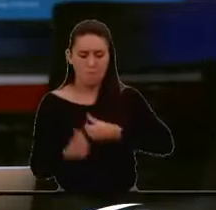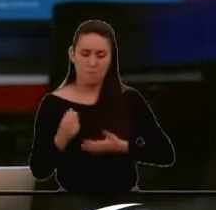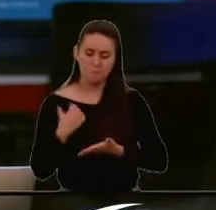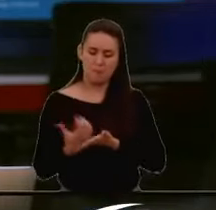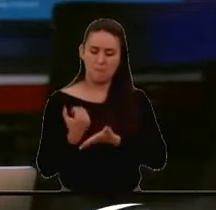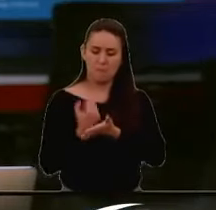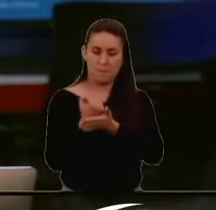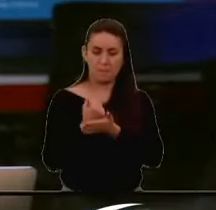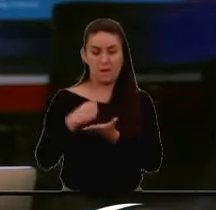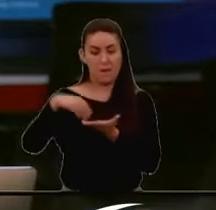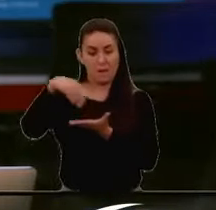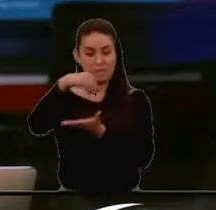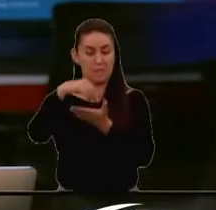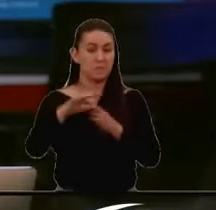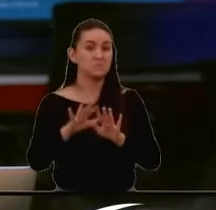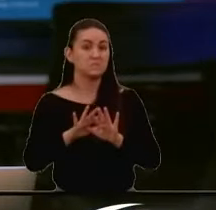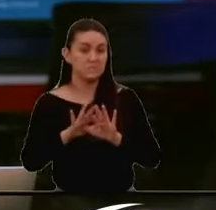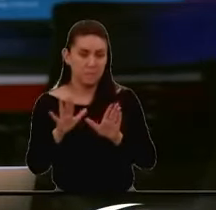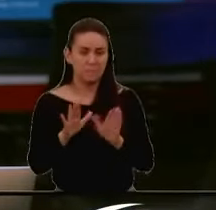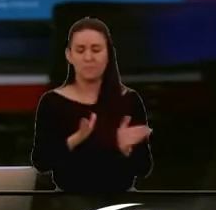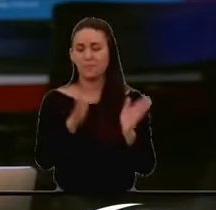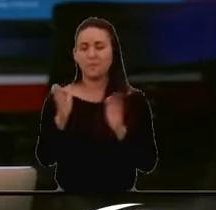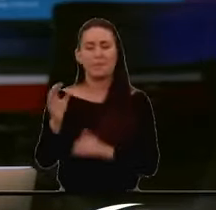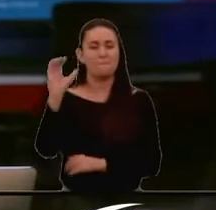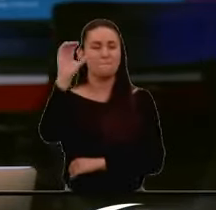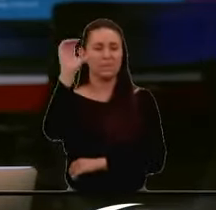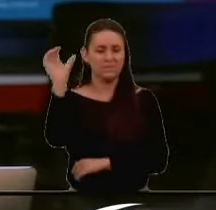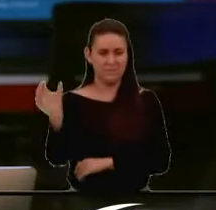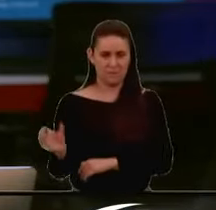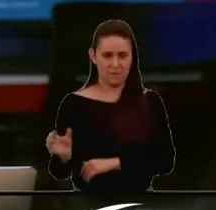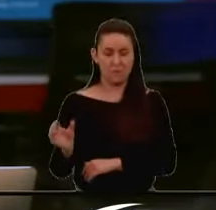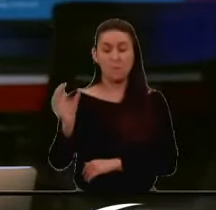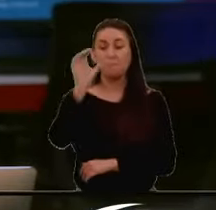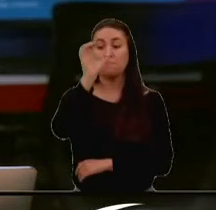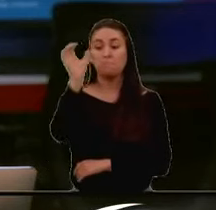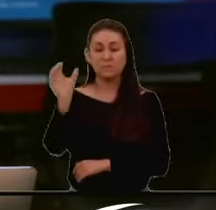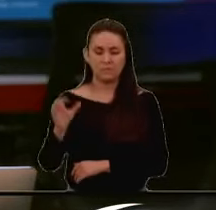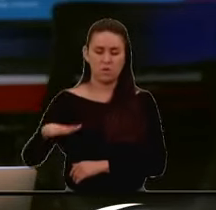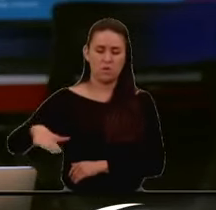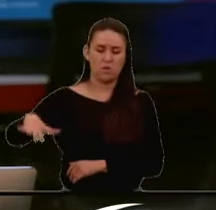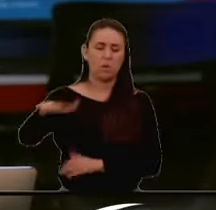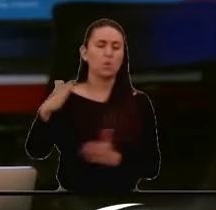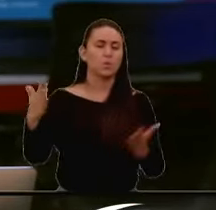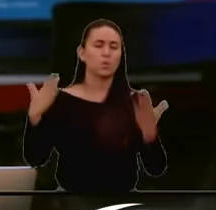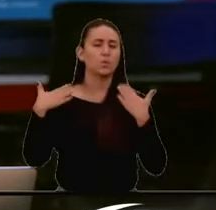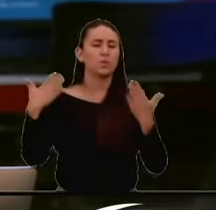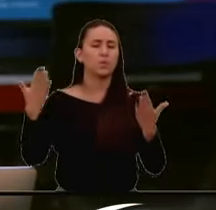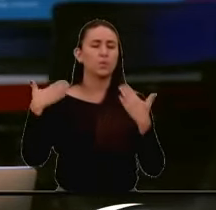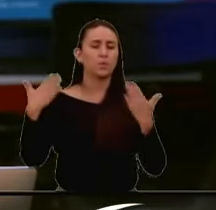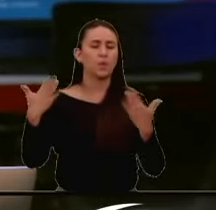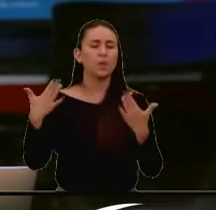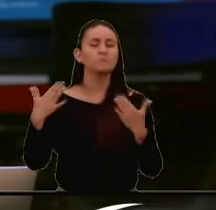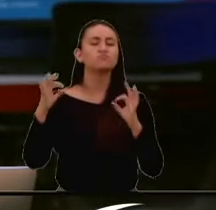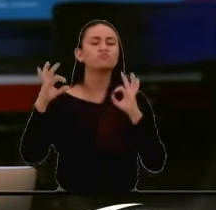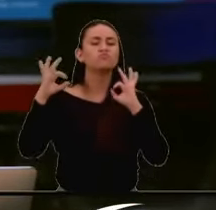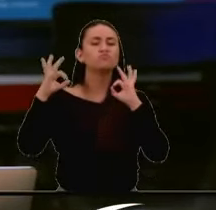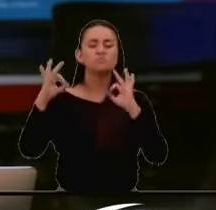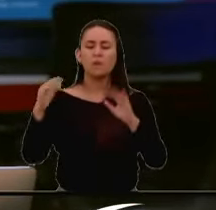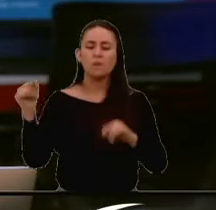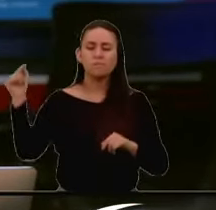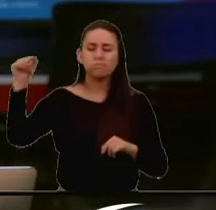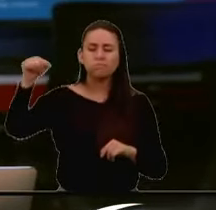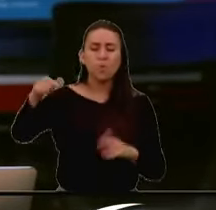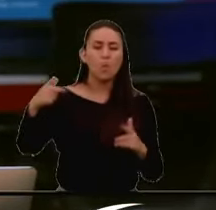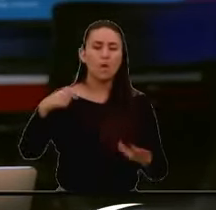Y del Atlántico nos vamos para el Pacífico. Por estos días, las cálidas aguas de esta región reciben a unas ilustres visitantes, las